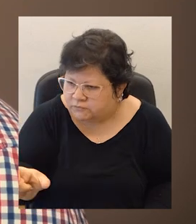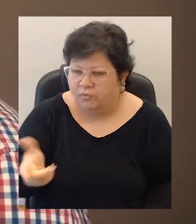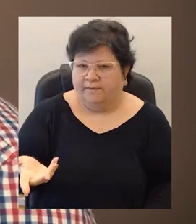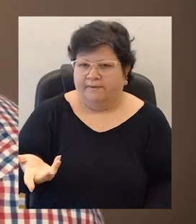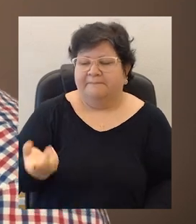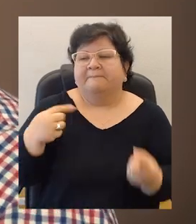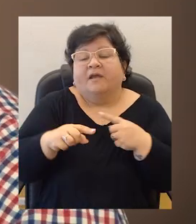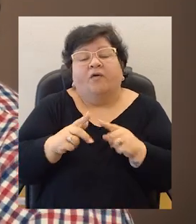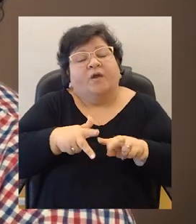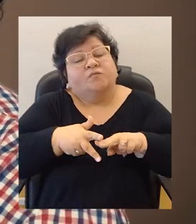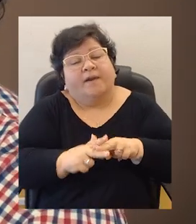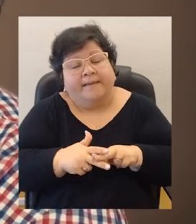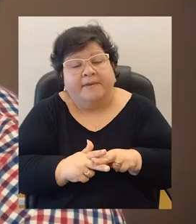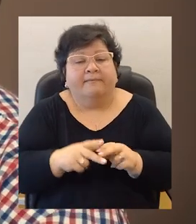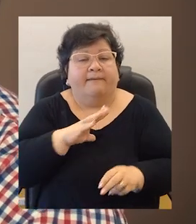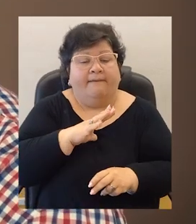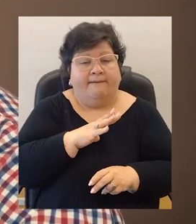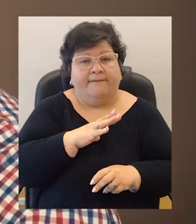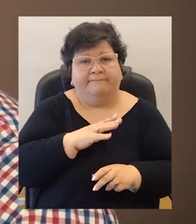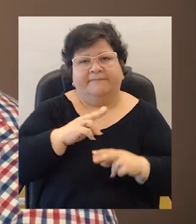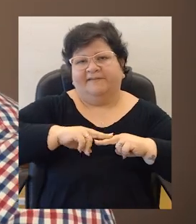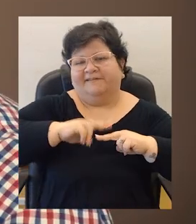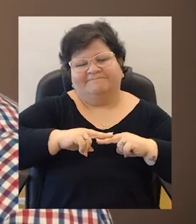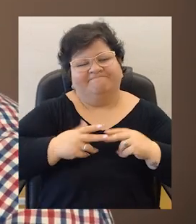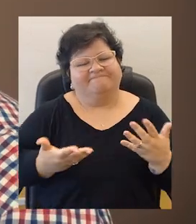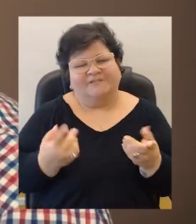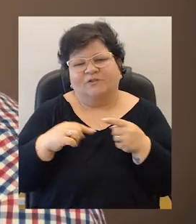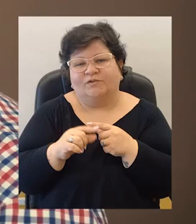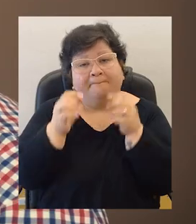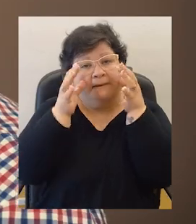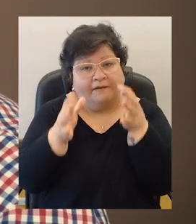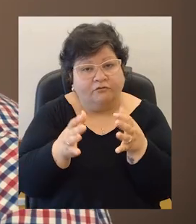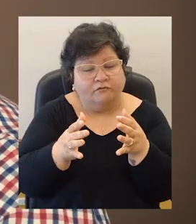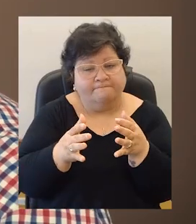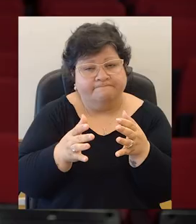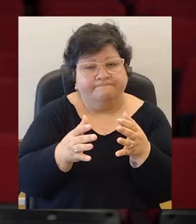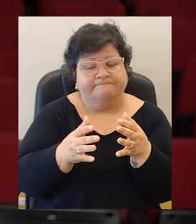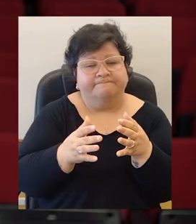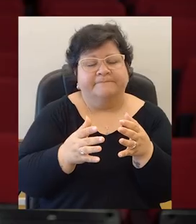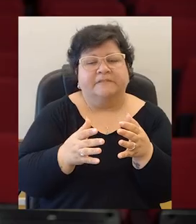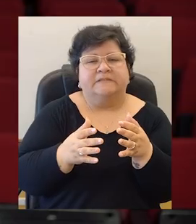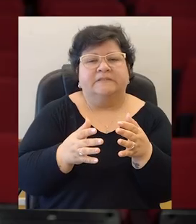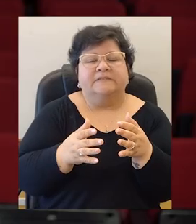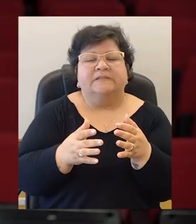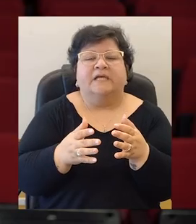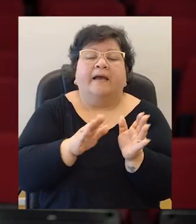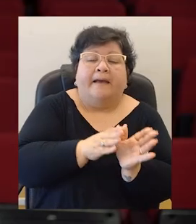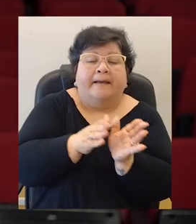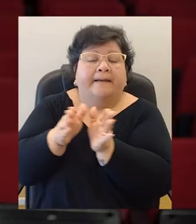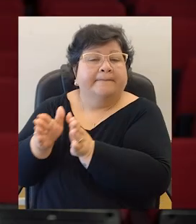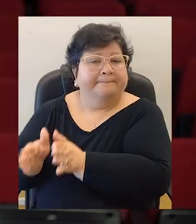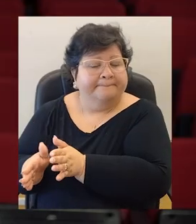ellos utilizan y ellas utilizan y eso es un poco peligroso en varios sentidos por otro lado